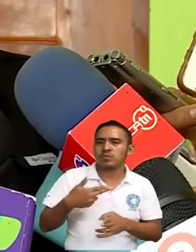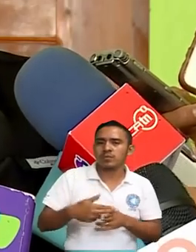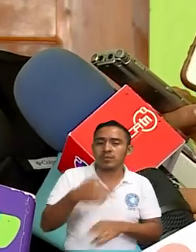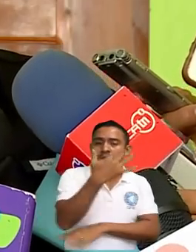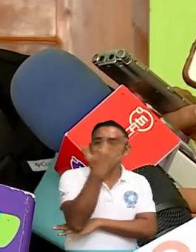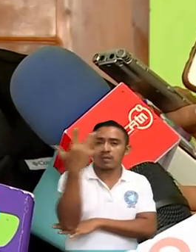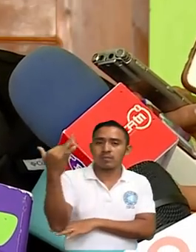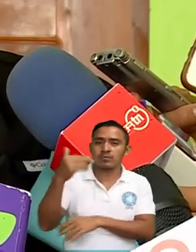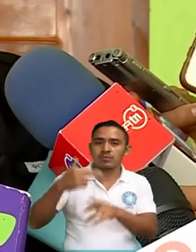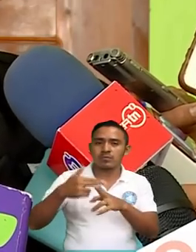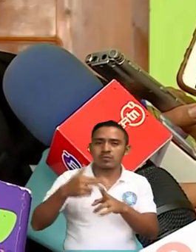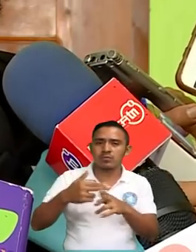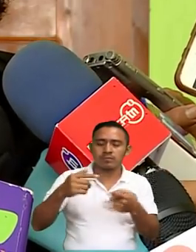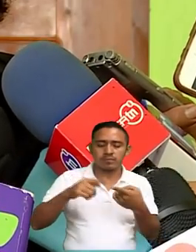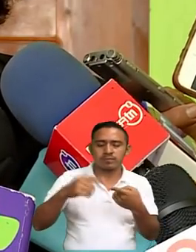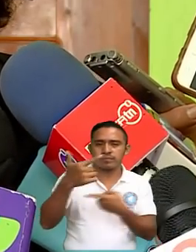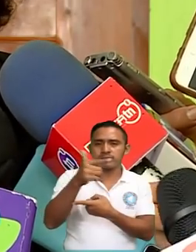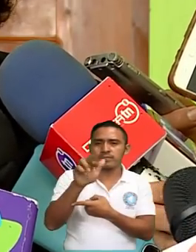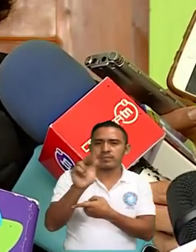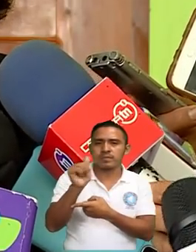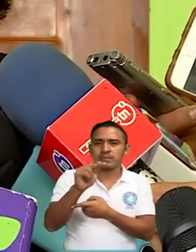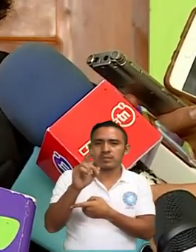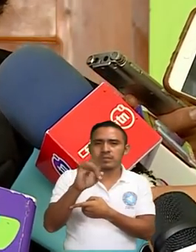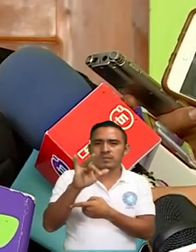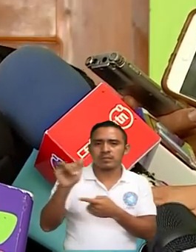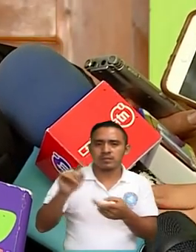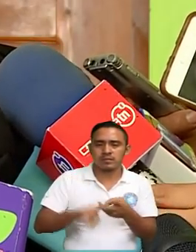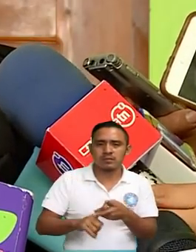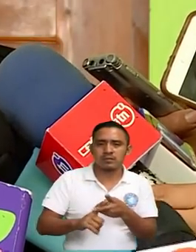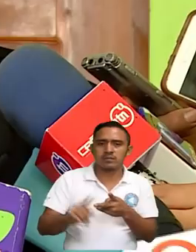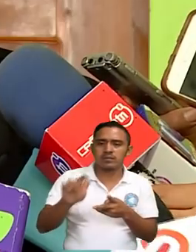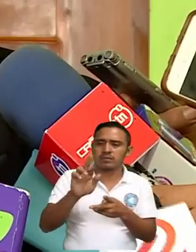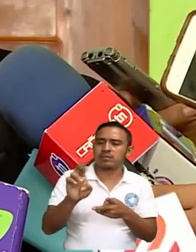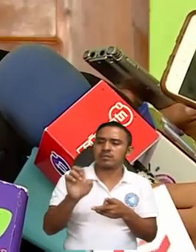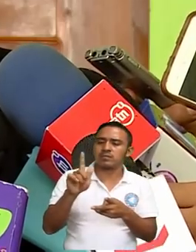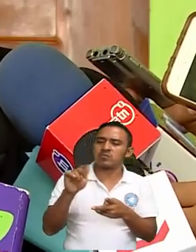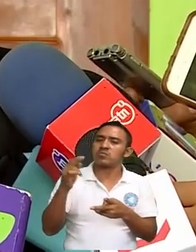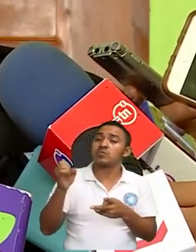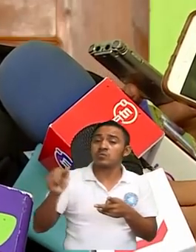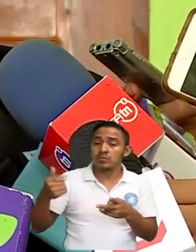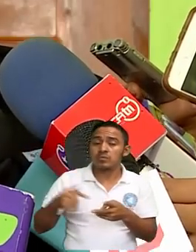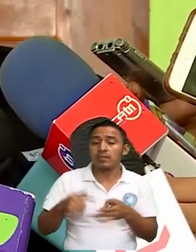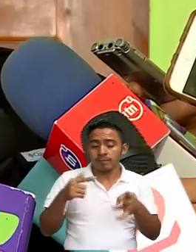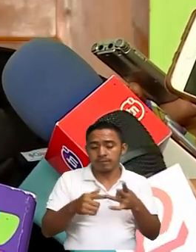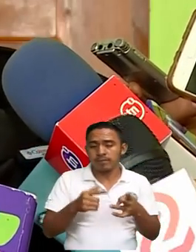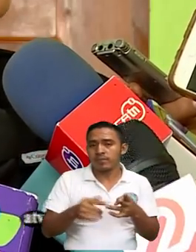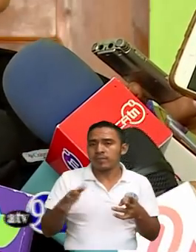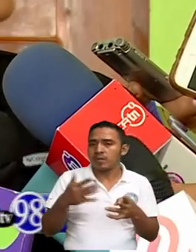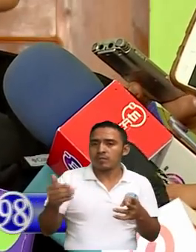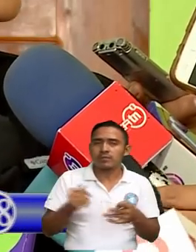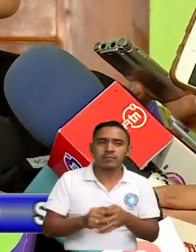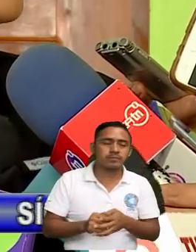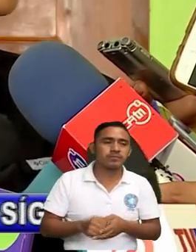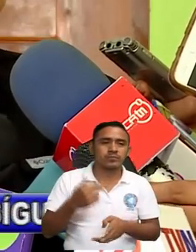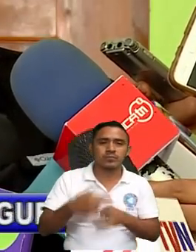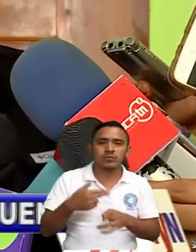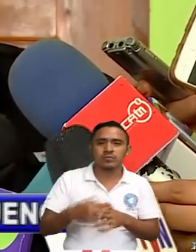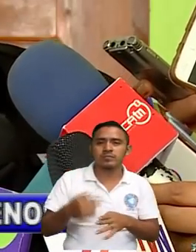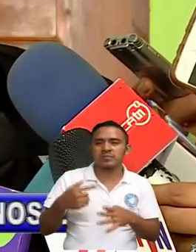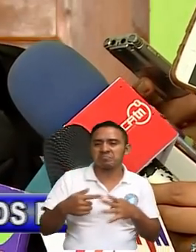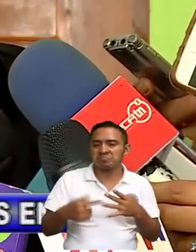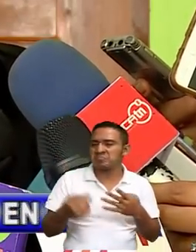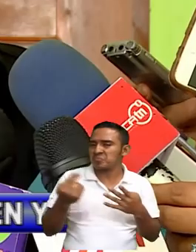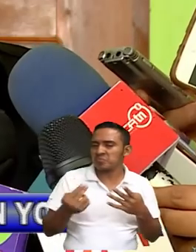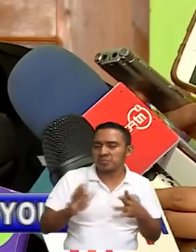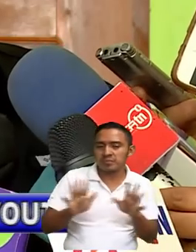árbol que le llamamos granadillo, retusa, tucurensi, ya que en el sector forestal se maneja generalmente por el nombre común